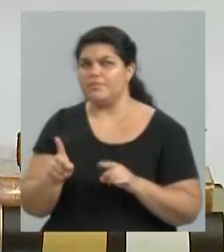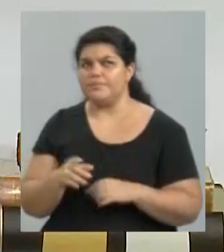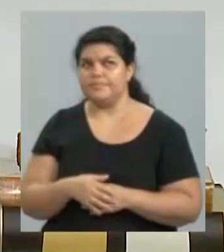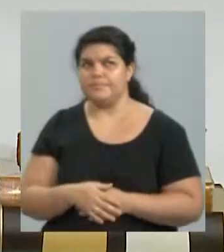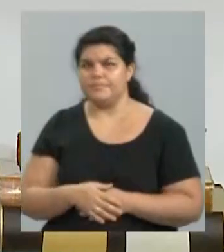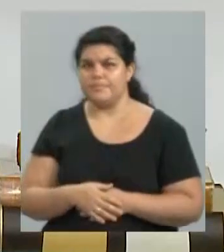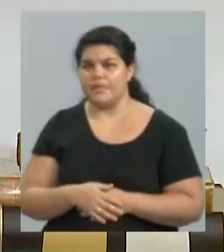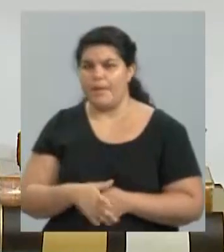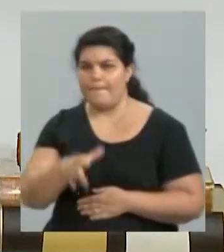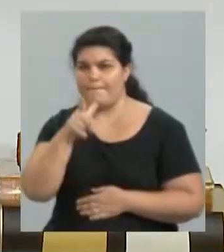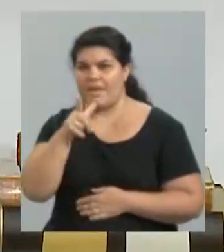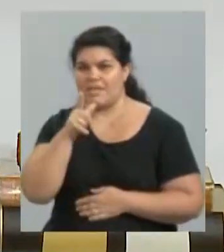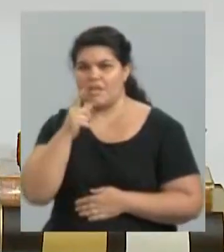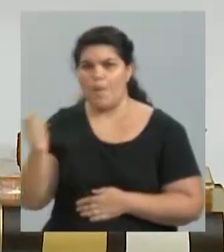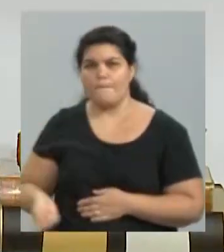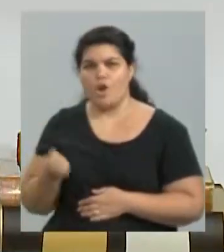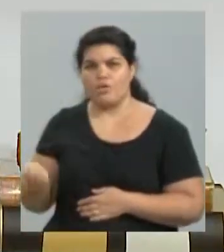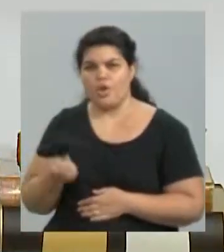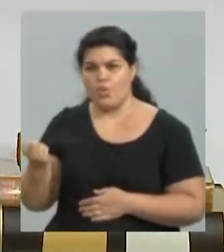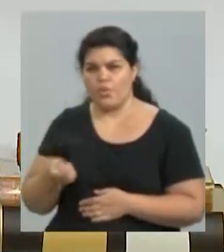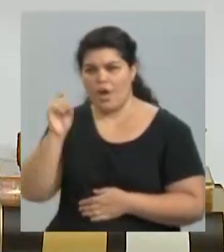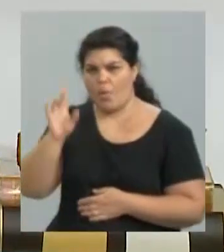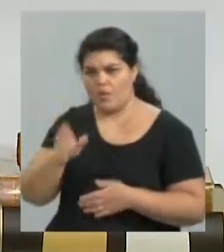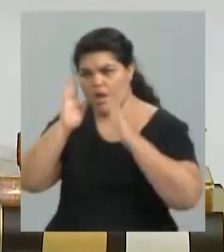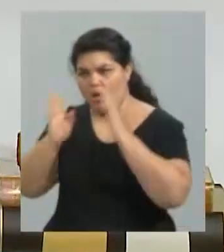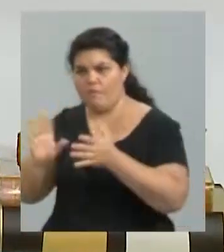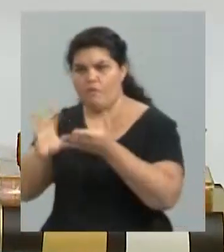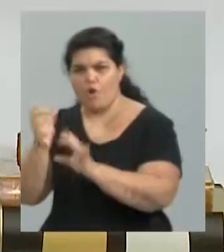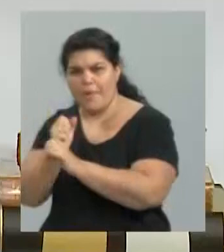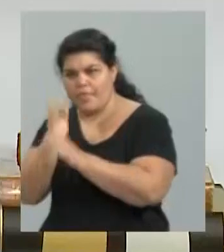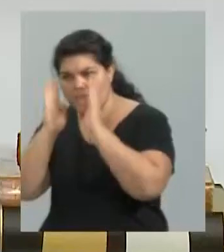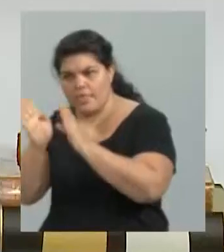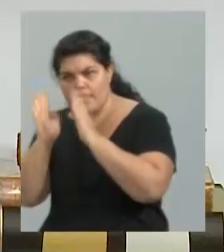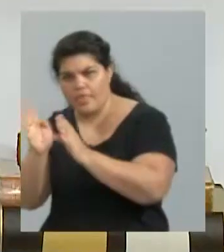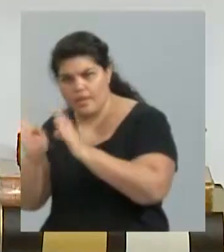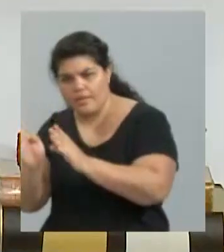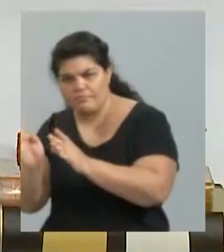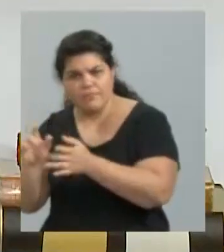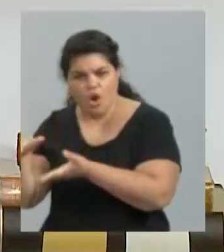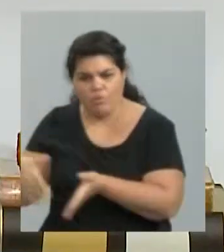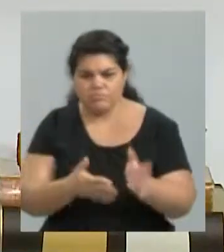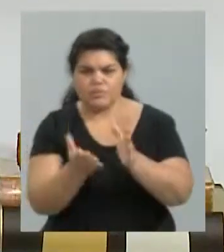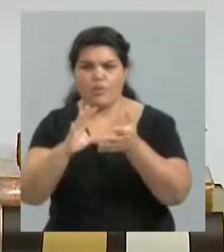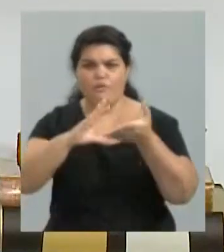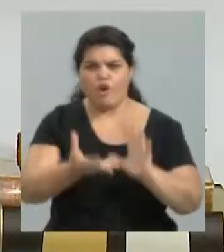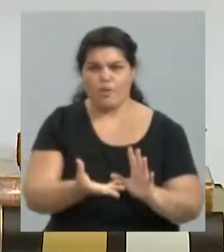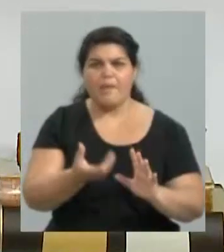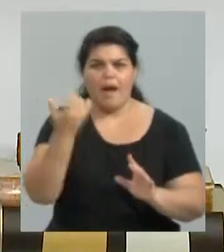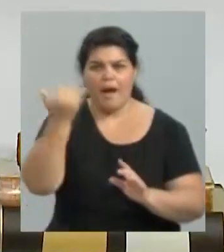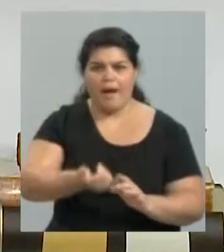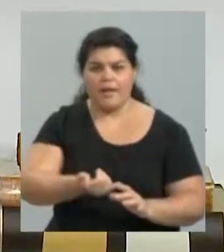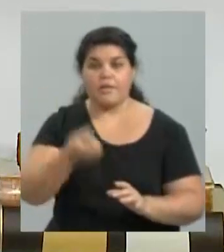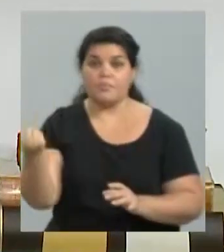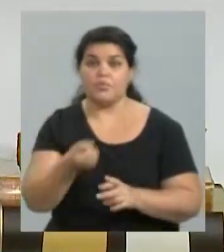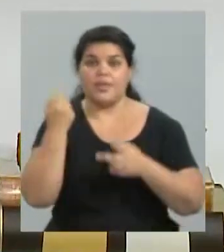la prostitución y que a veces sienten que no hay una salida. Entonces el desafío de ustedes es que se llegue a esas herramientas y que tomen esas